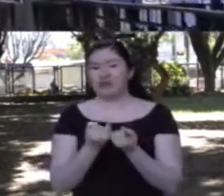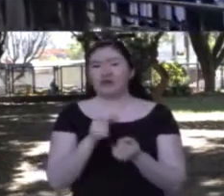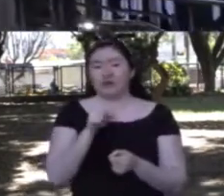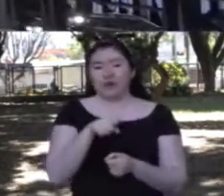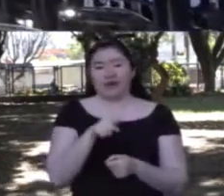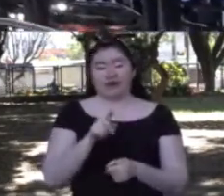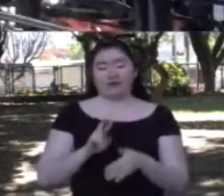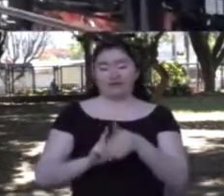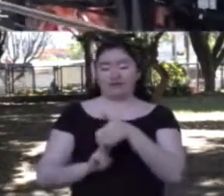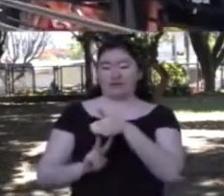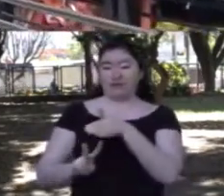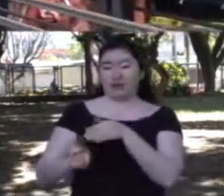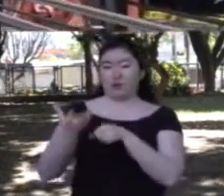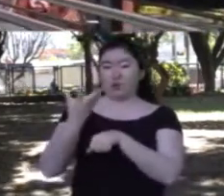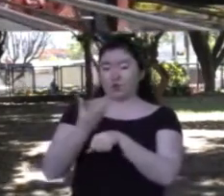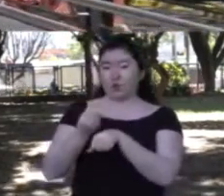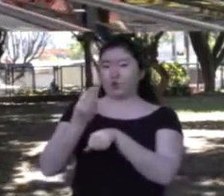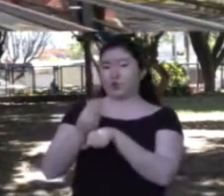trolebuses,